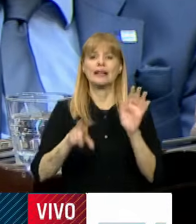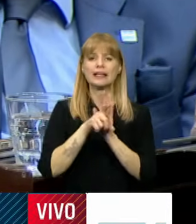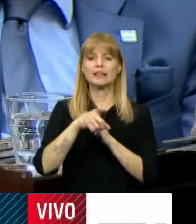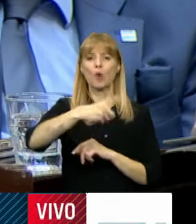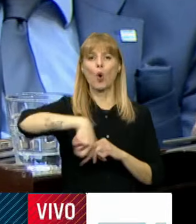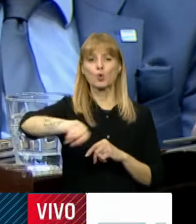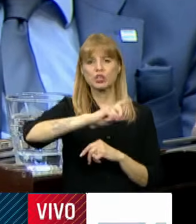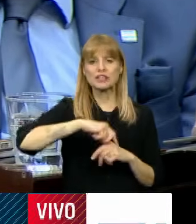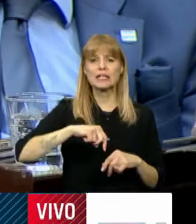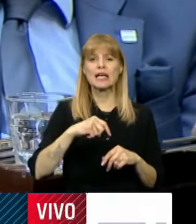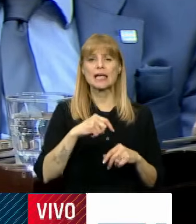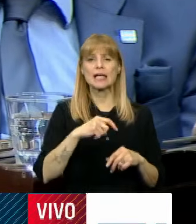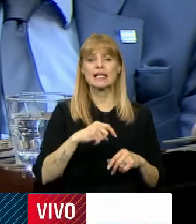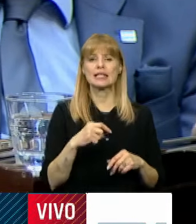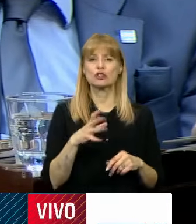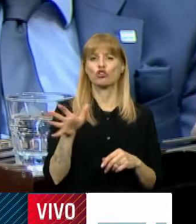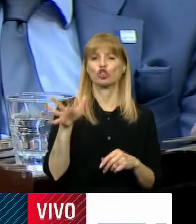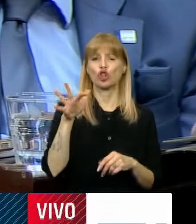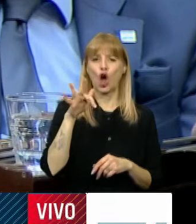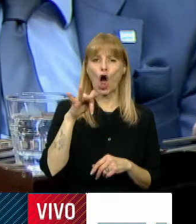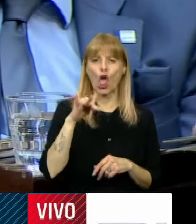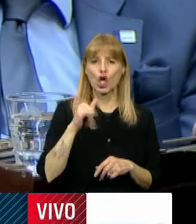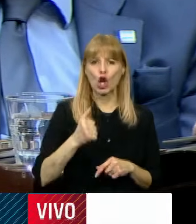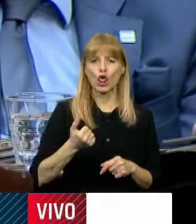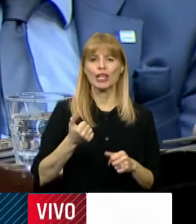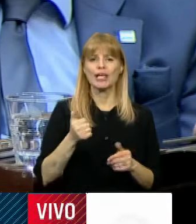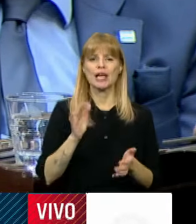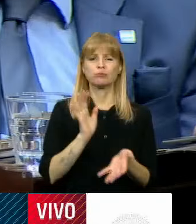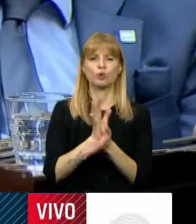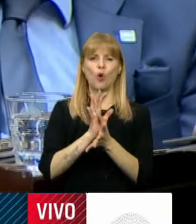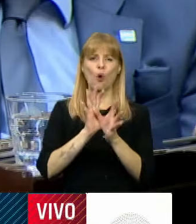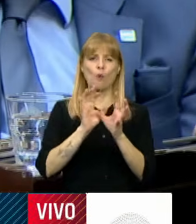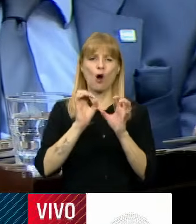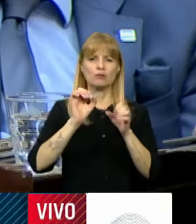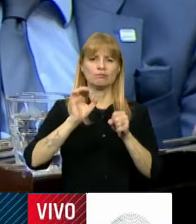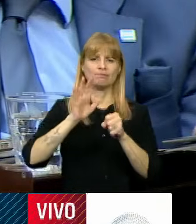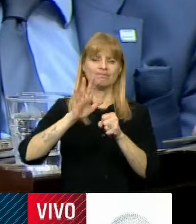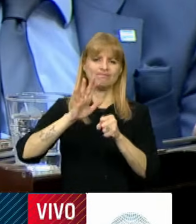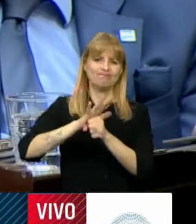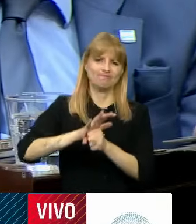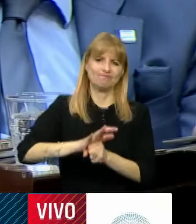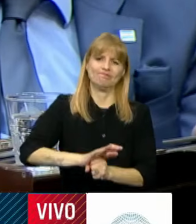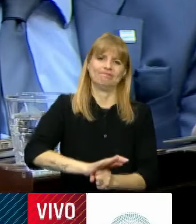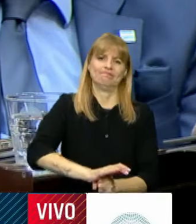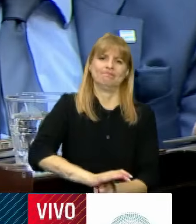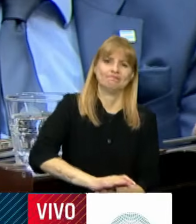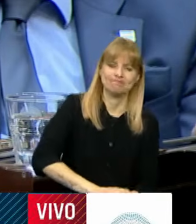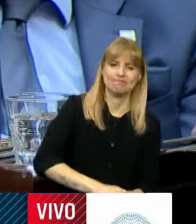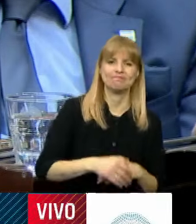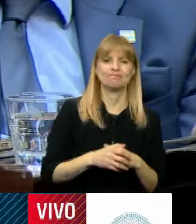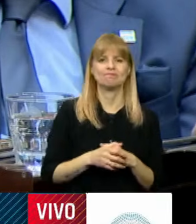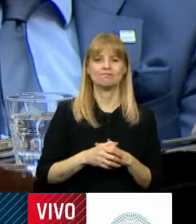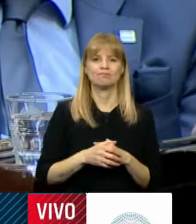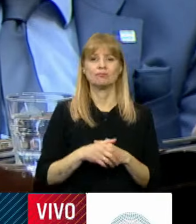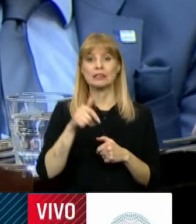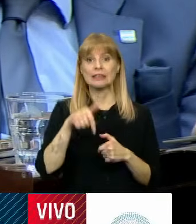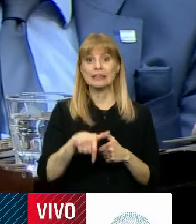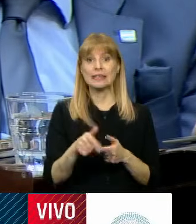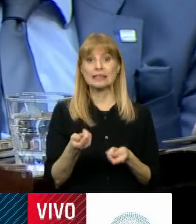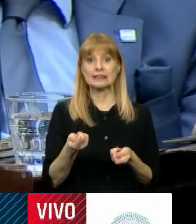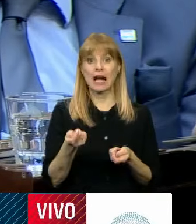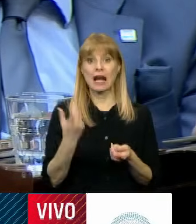están arrastrando todos los días al pozo ciego. Porque en esta Cámara estamos en manos de un